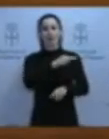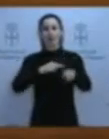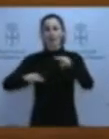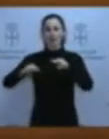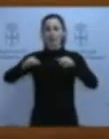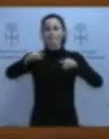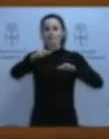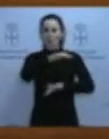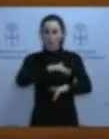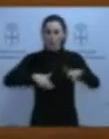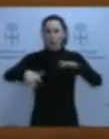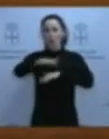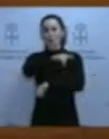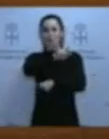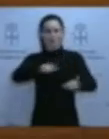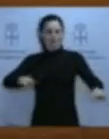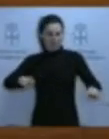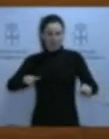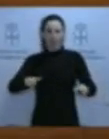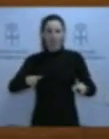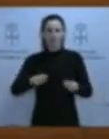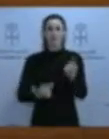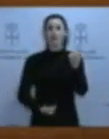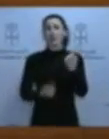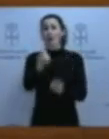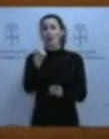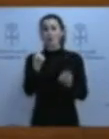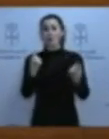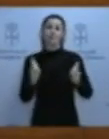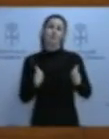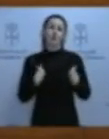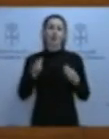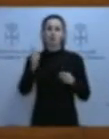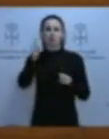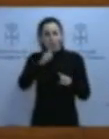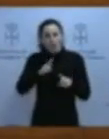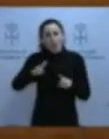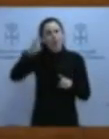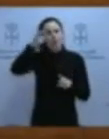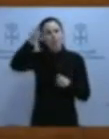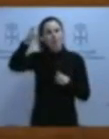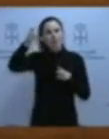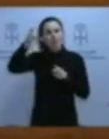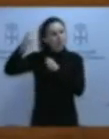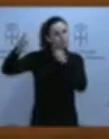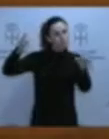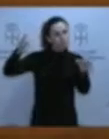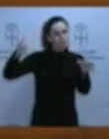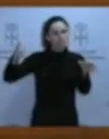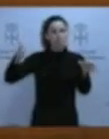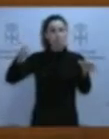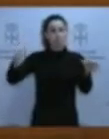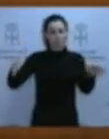relaciones interpersonales de la gente que en algunos casos viven en aldeas alejadas de los principales núcleos de población. Por